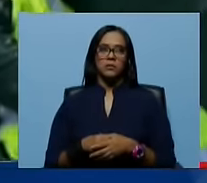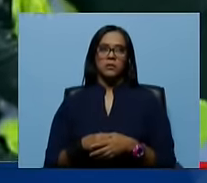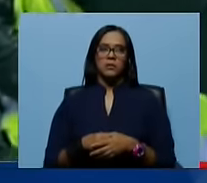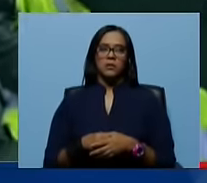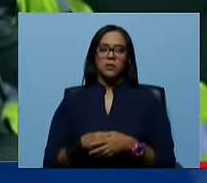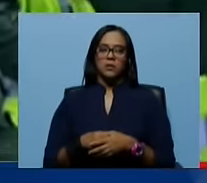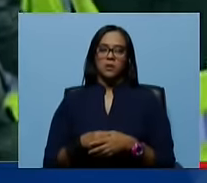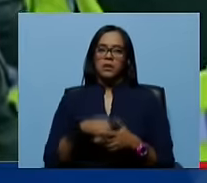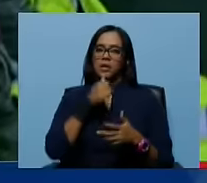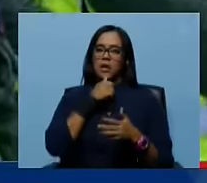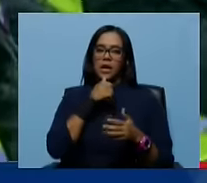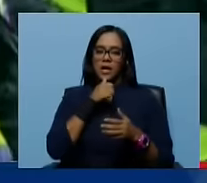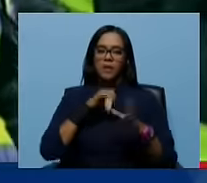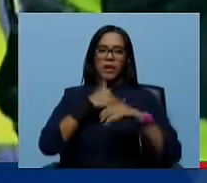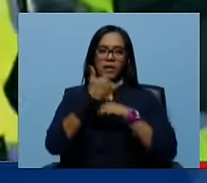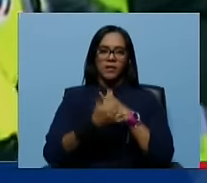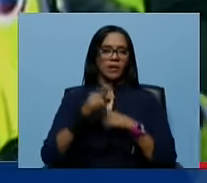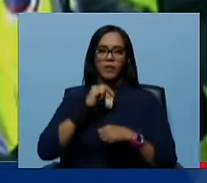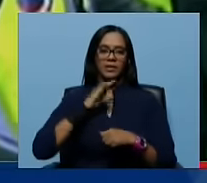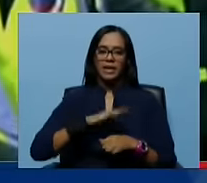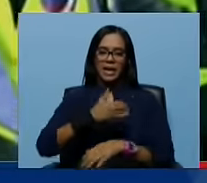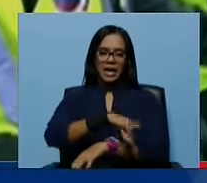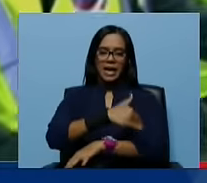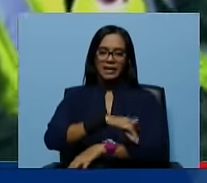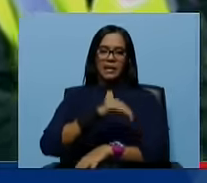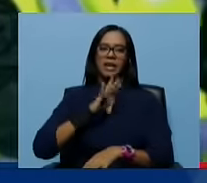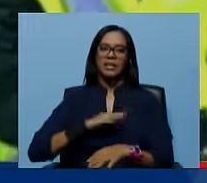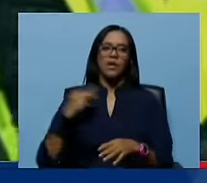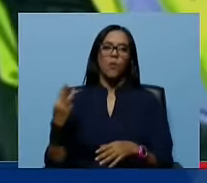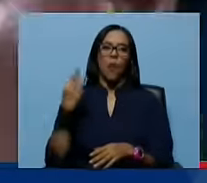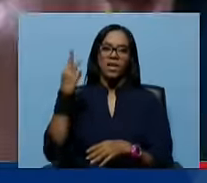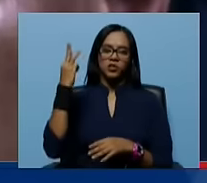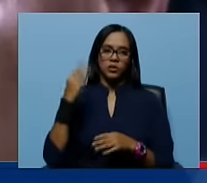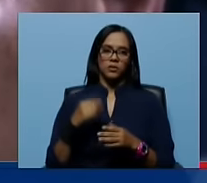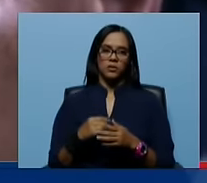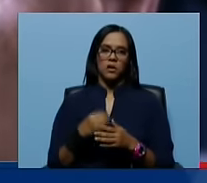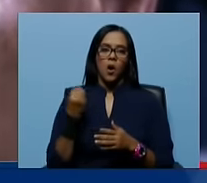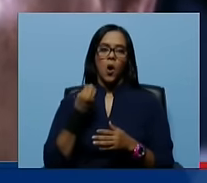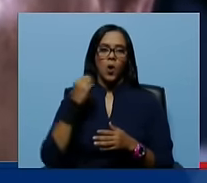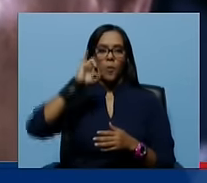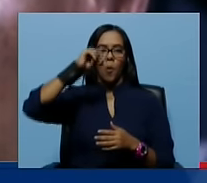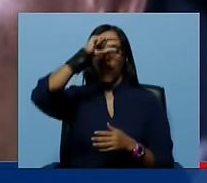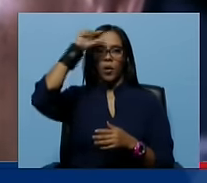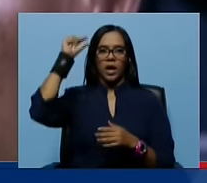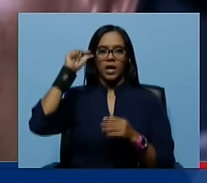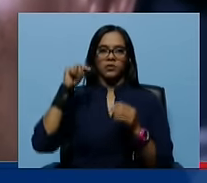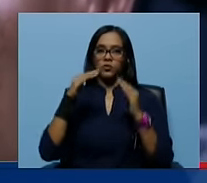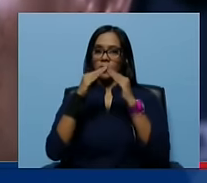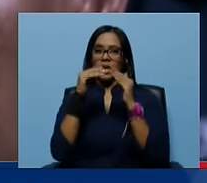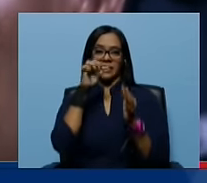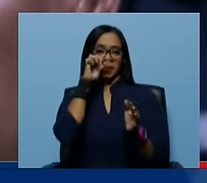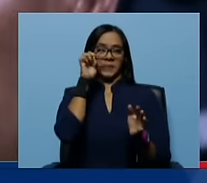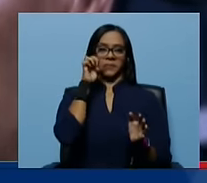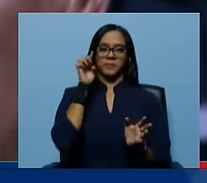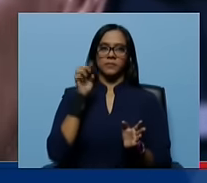Quienes planifican esto no están en las calles, están en Washington, o como Julio Borges, en su mansión.